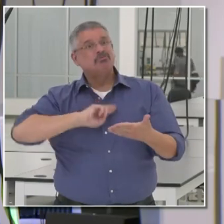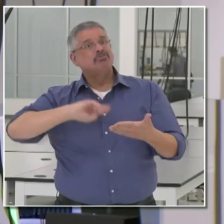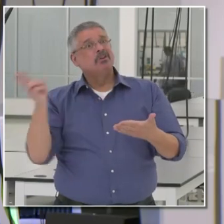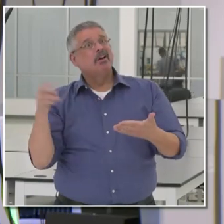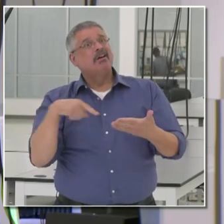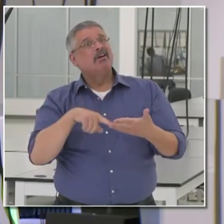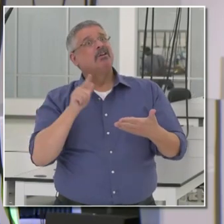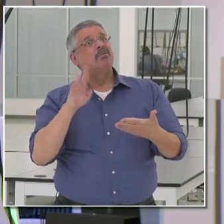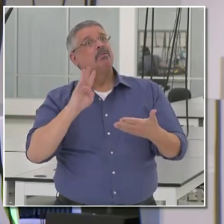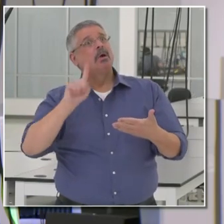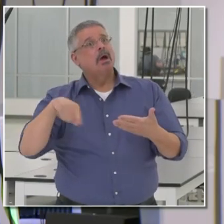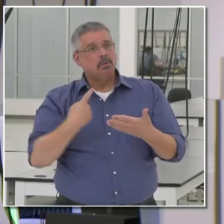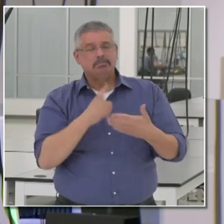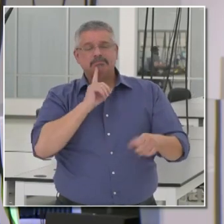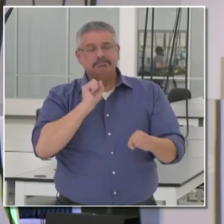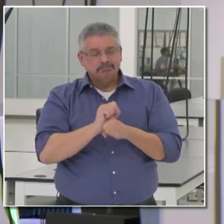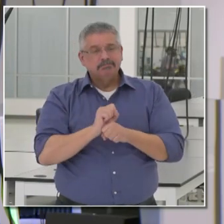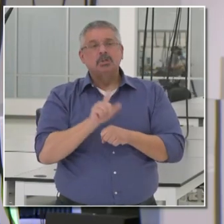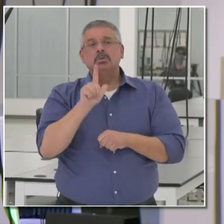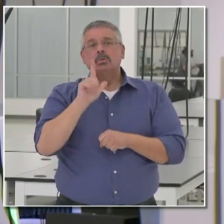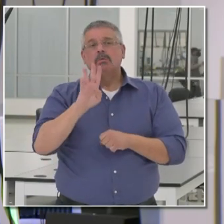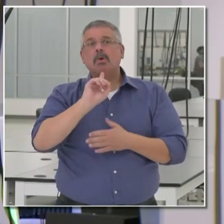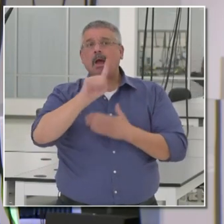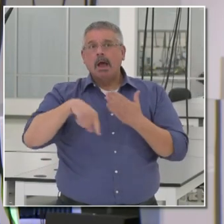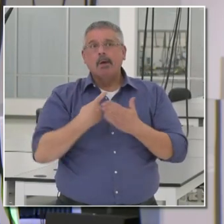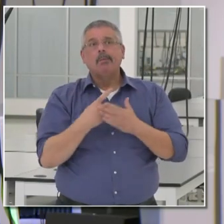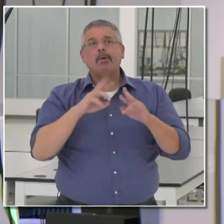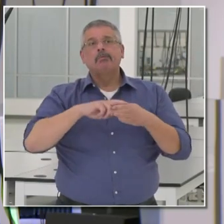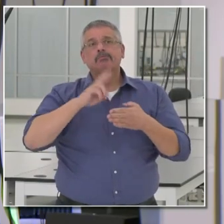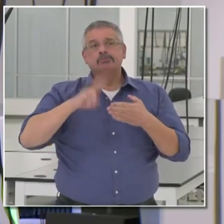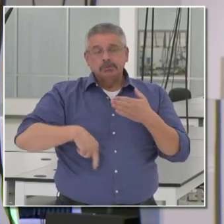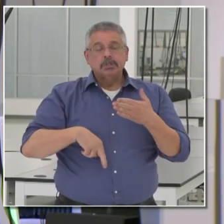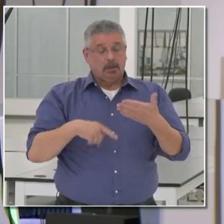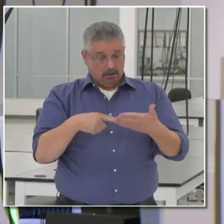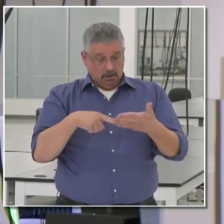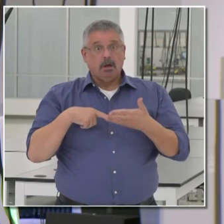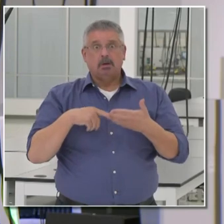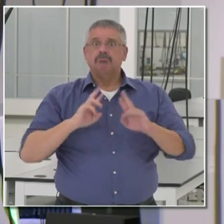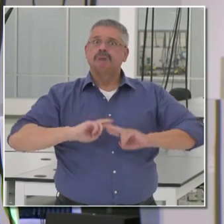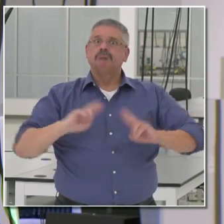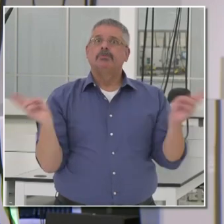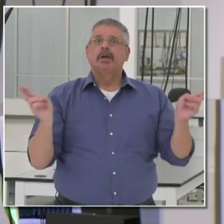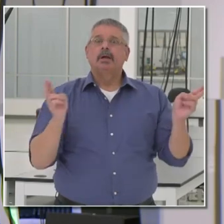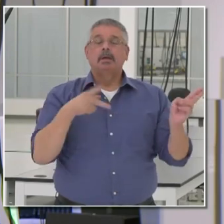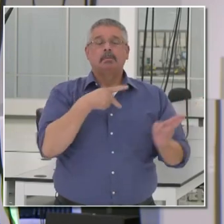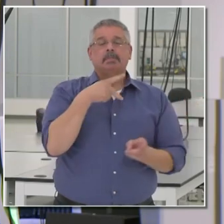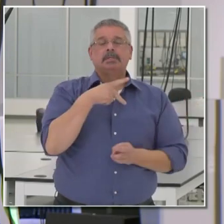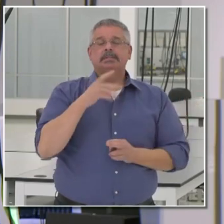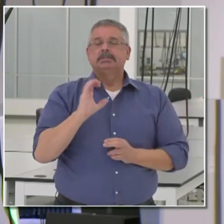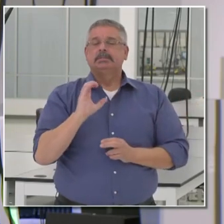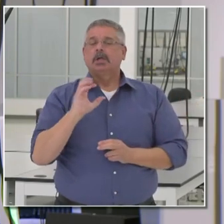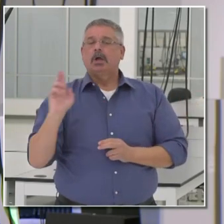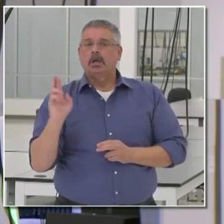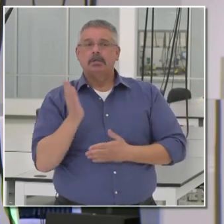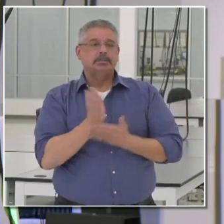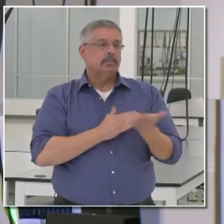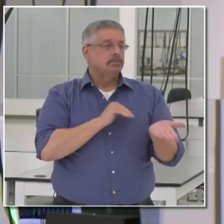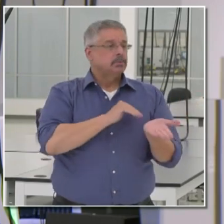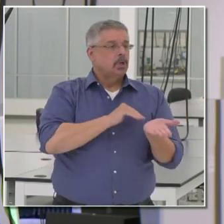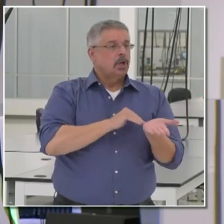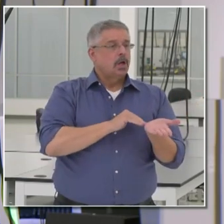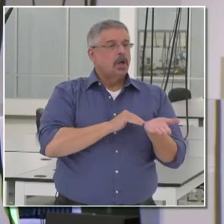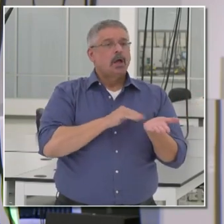48 pero absolutamente el objetivo es que sea en 24 horas estas estas son las pruebas pcr